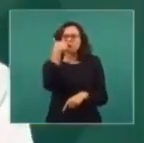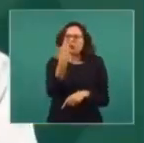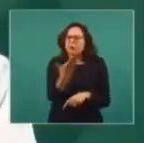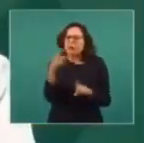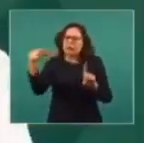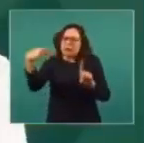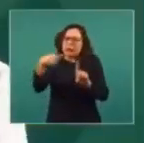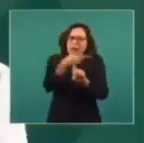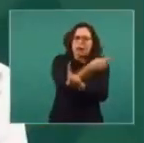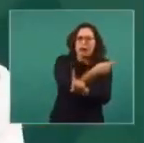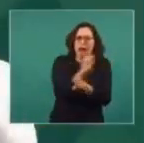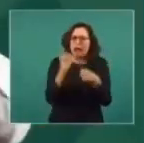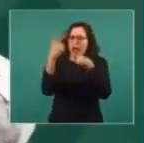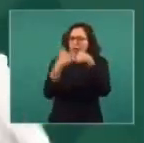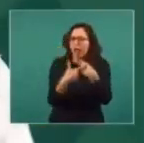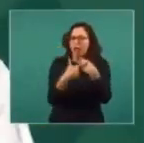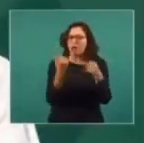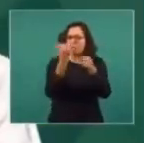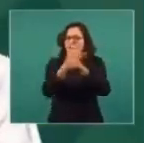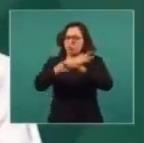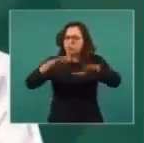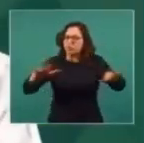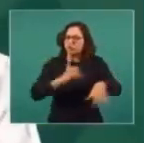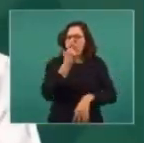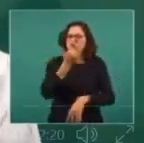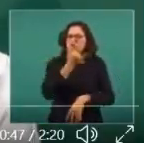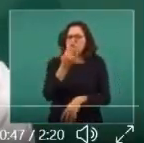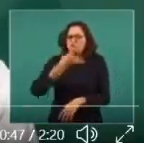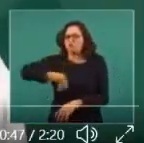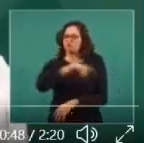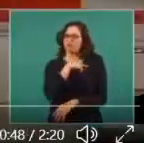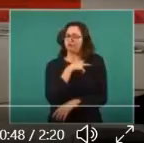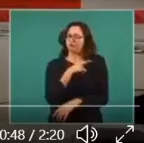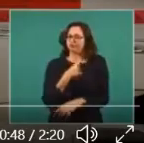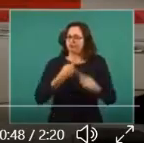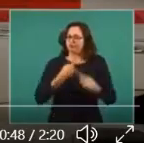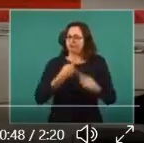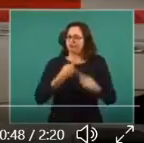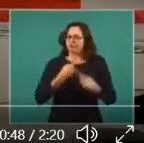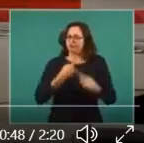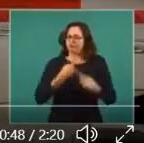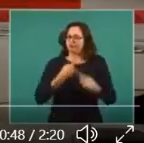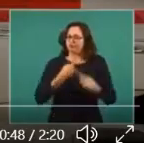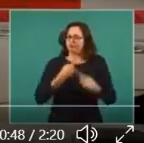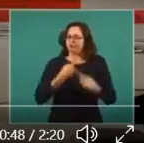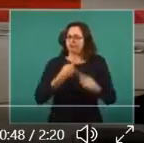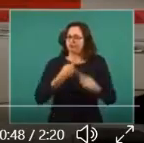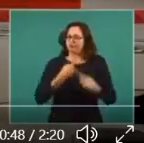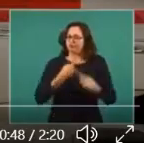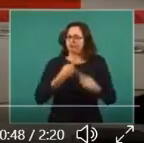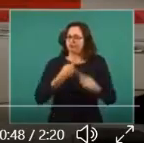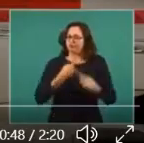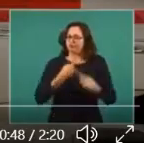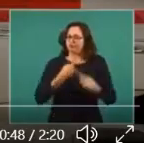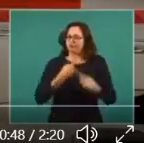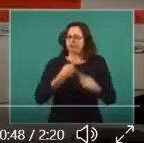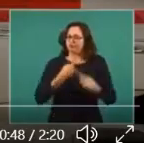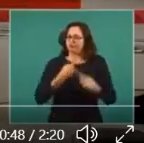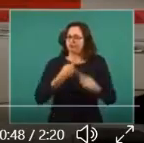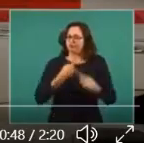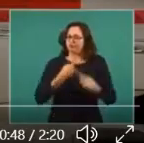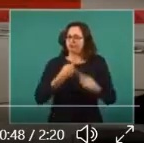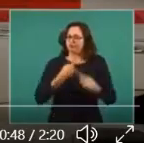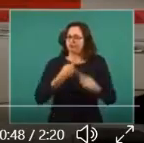cosas para desvirtuar la información que damos aquí al público y eso no es correcto tal como siempre le han hecho desvirtuar